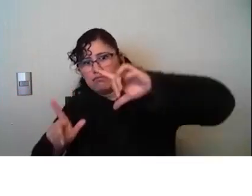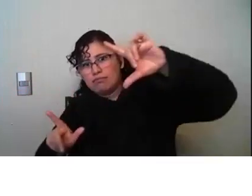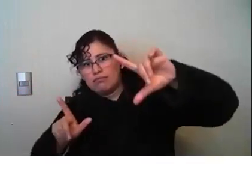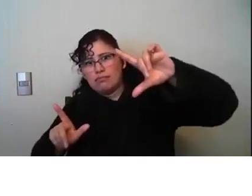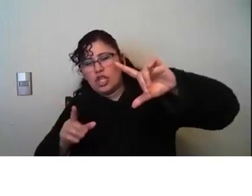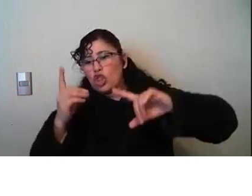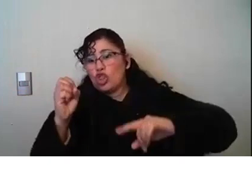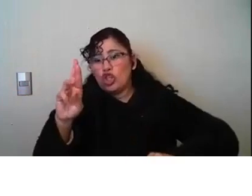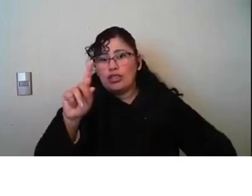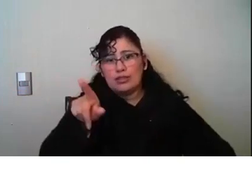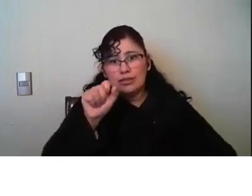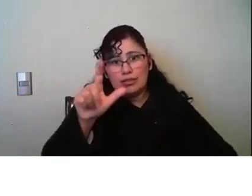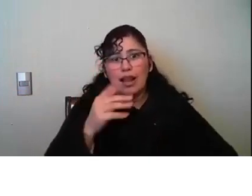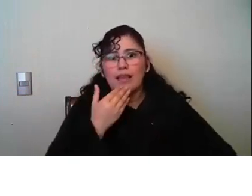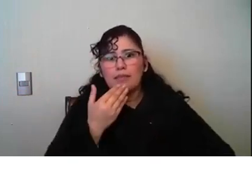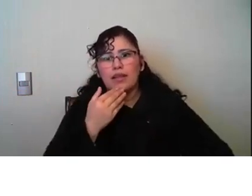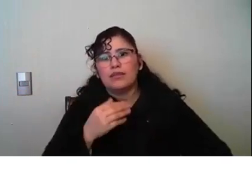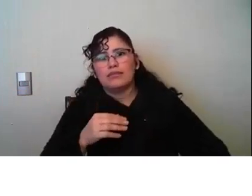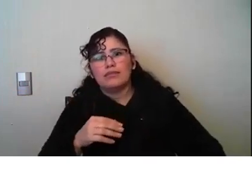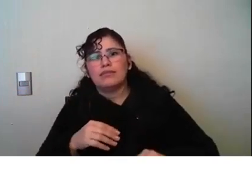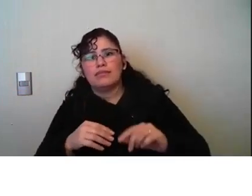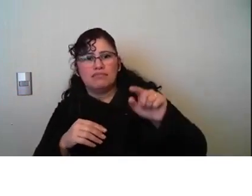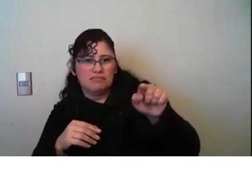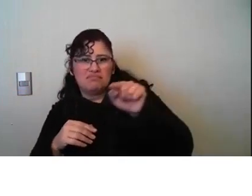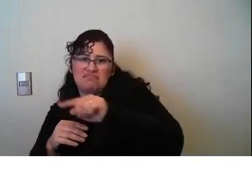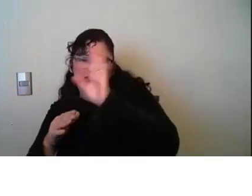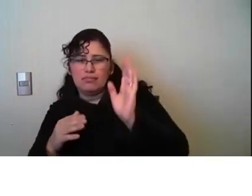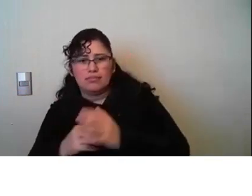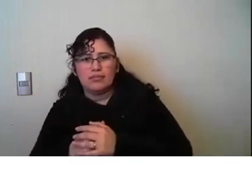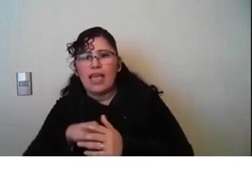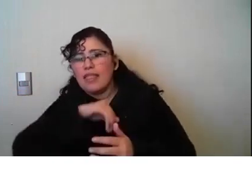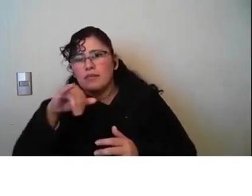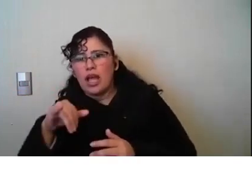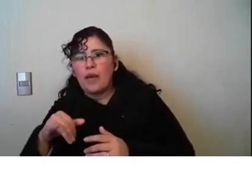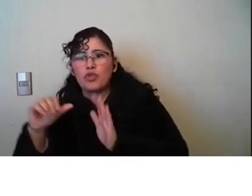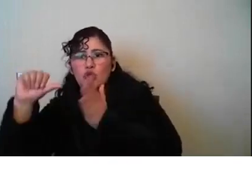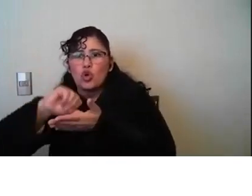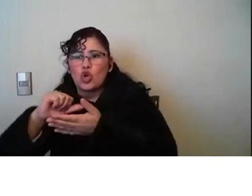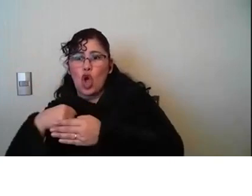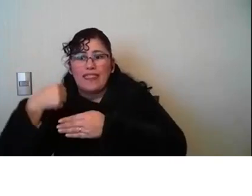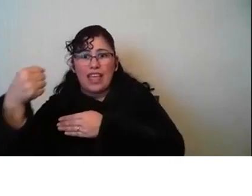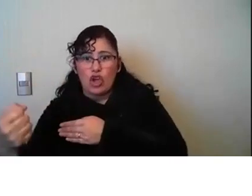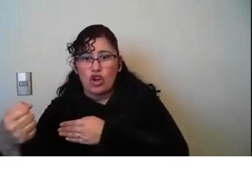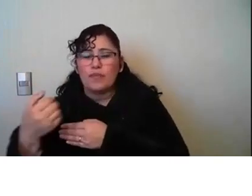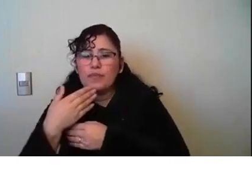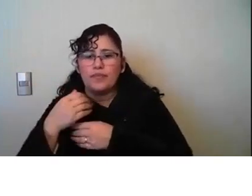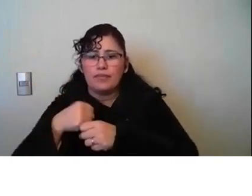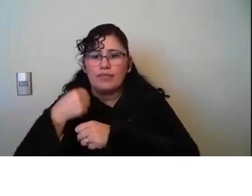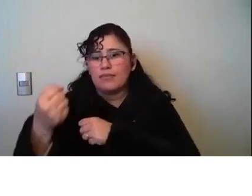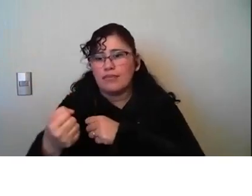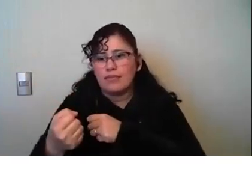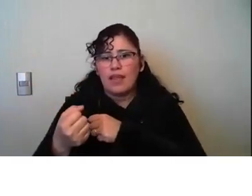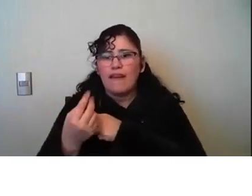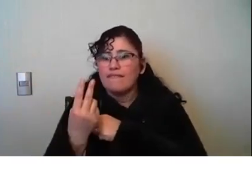dorsales, el pulvinar, el lateral dorsal. Estamos en el núcleo anterior y los núcleos